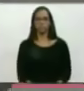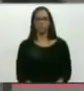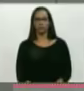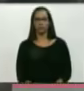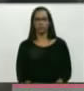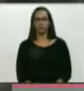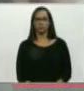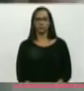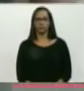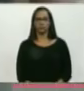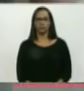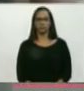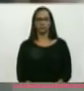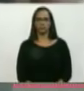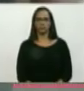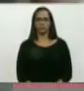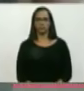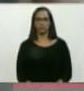Ponele TV.